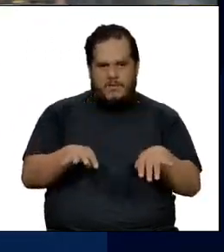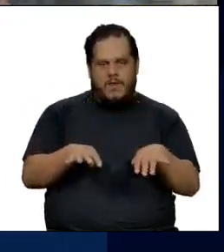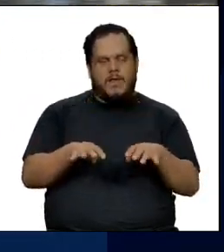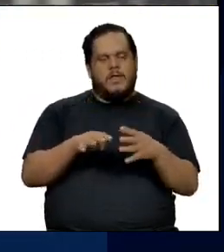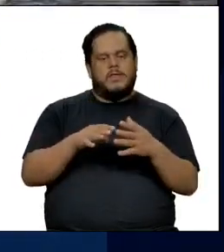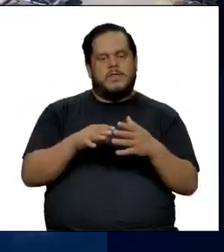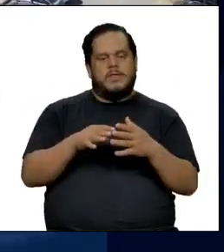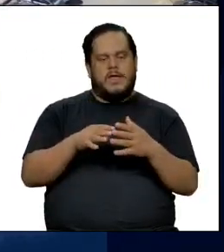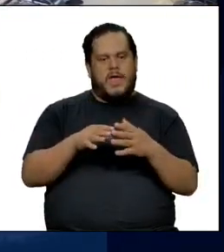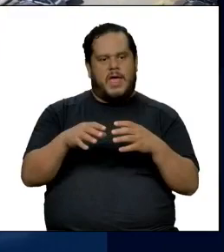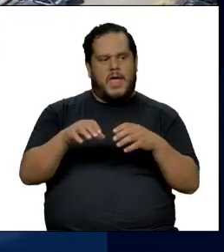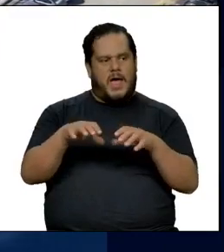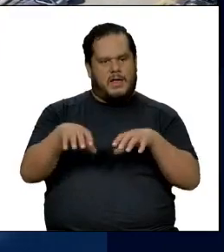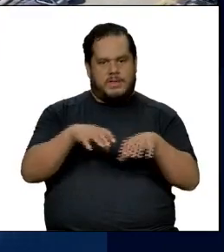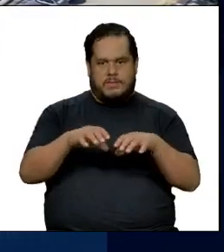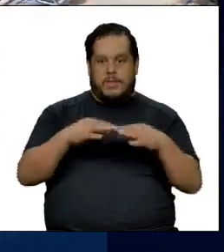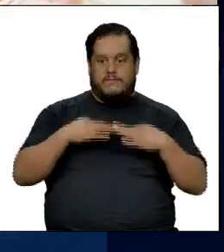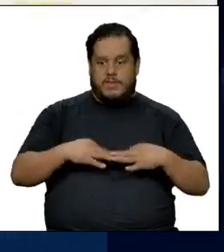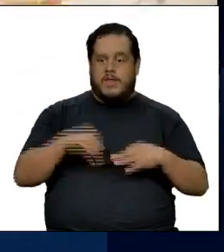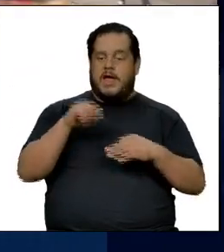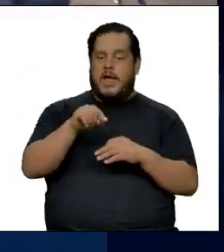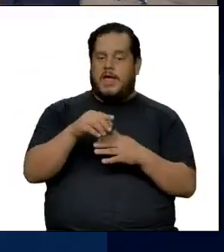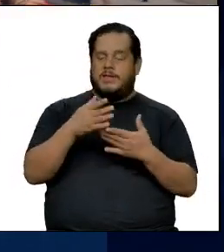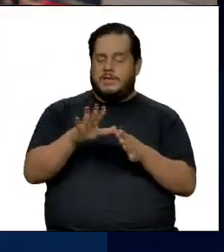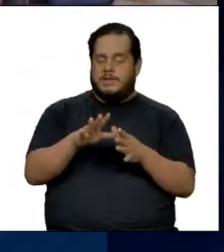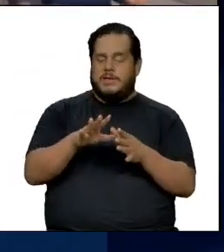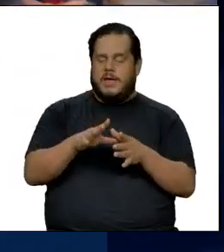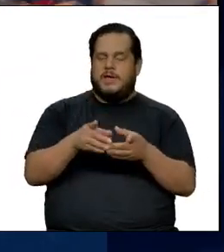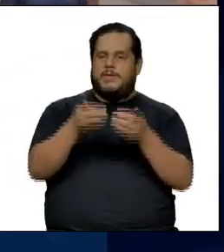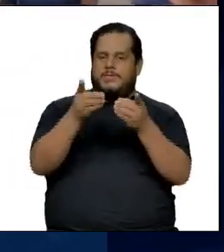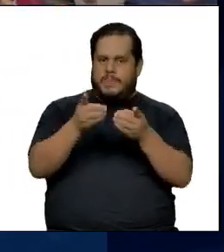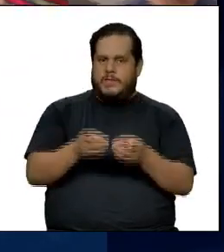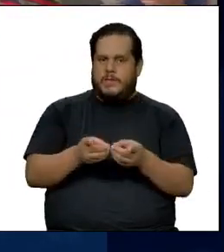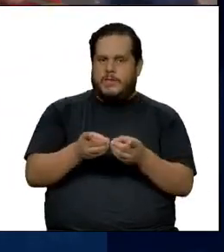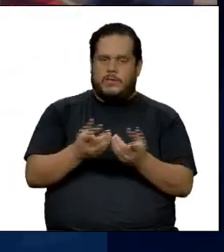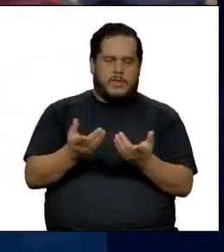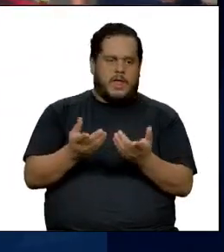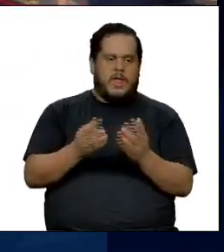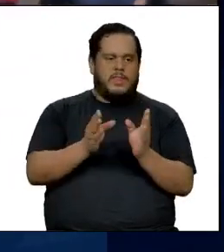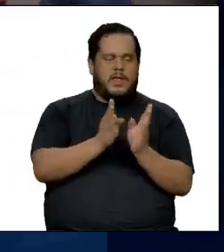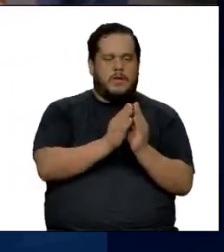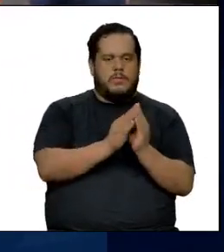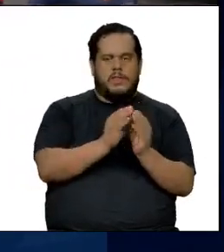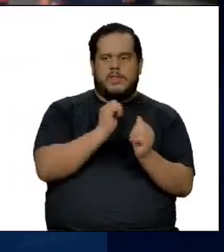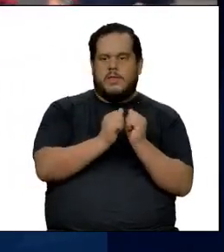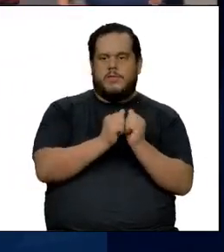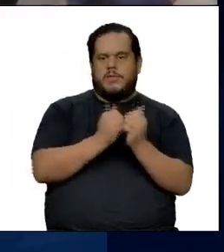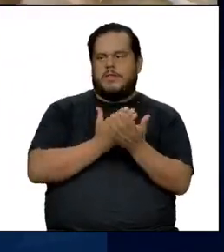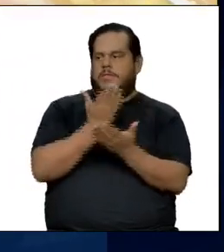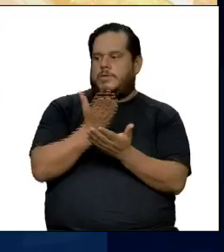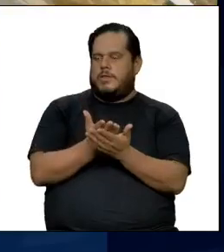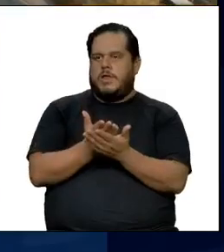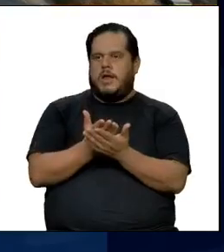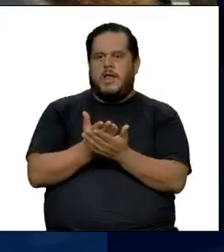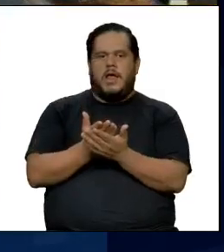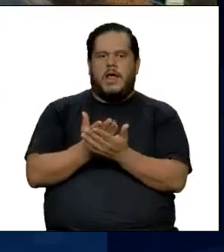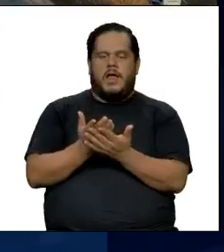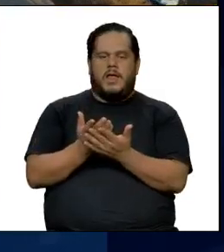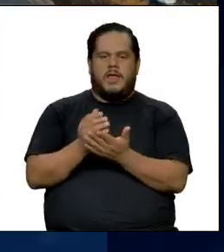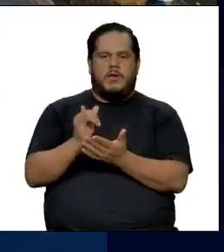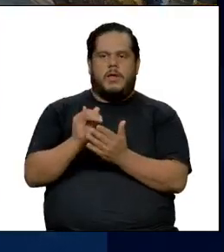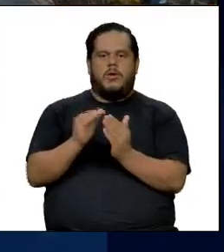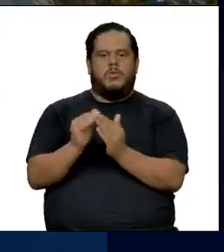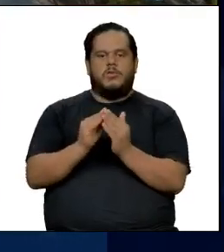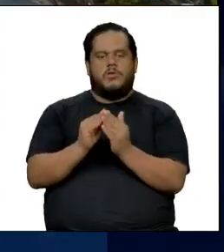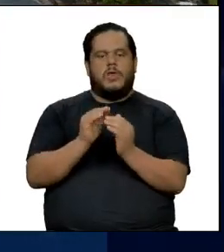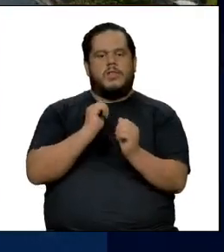promovida por ellos, y fue ahí donde ya se tomó la determinación por parte del Comité de Deportes de presentar la postulación formal como Ciudad